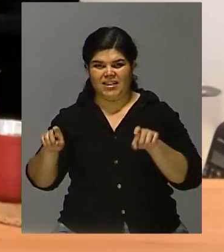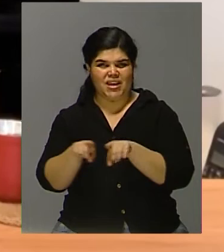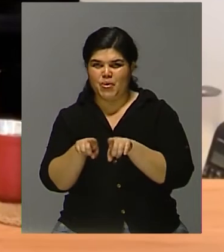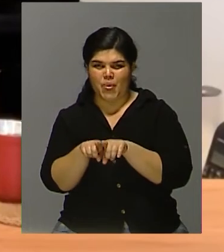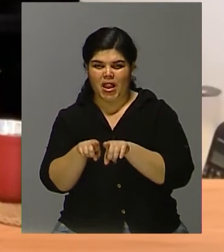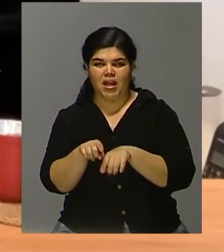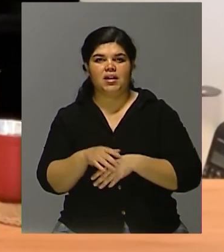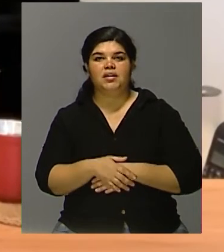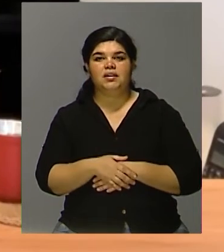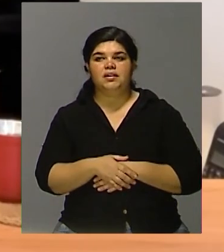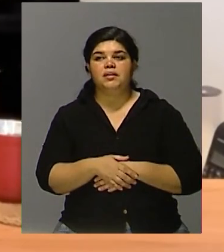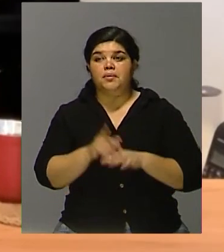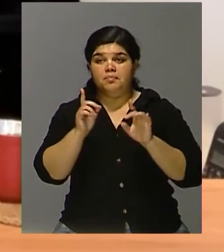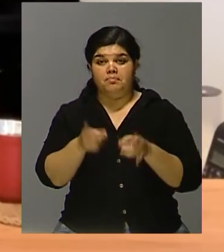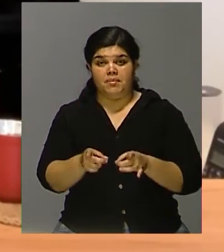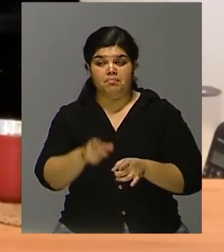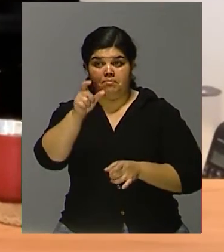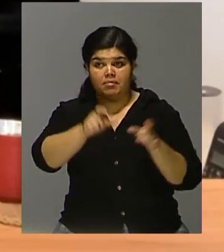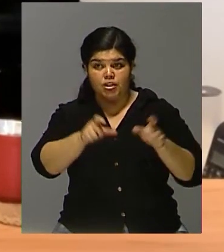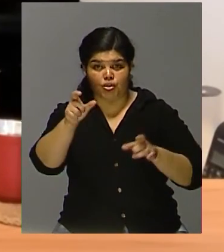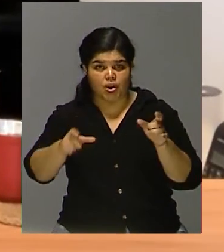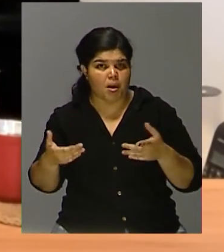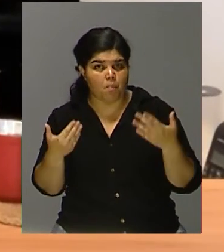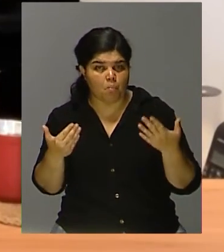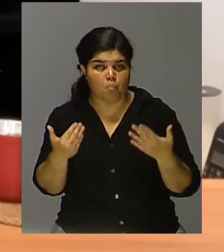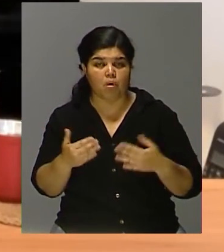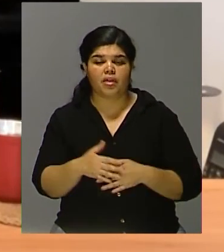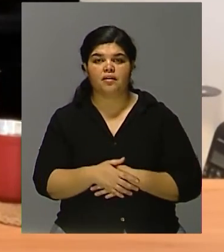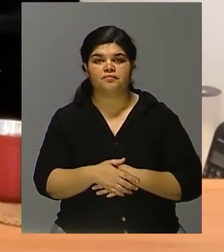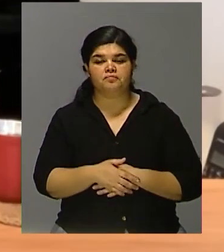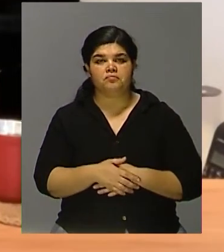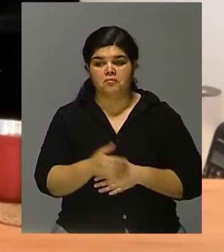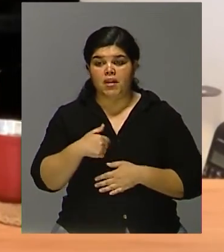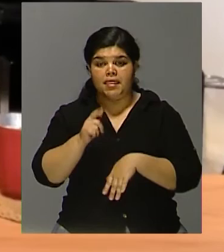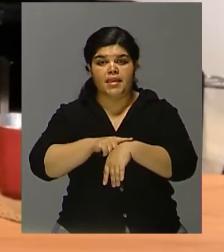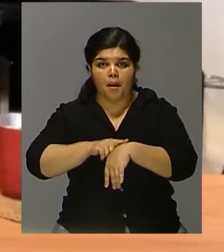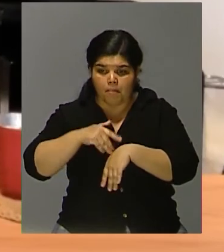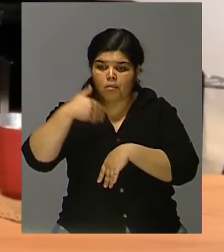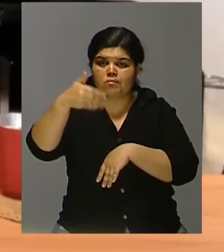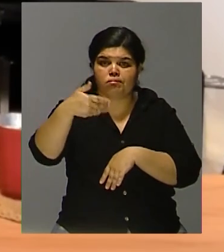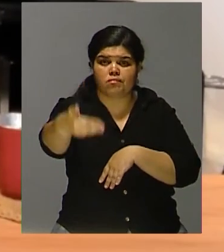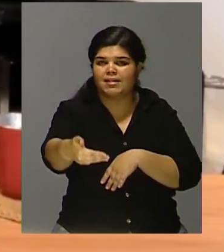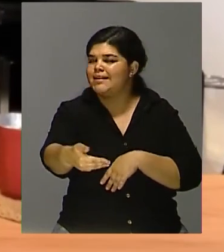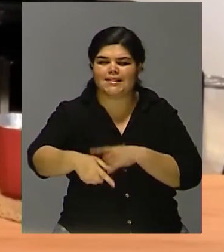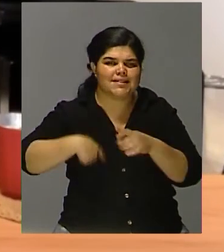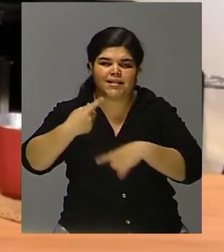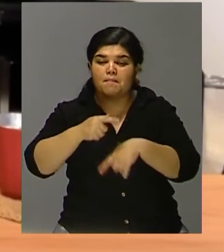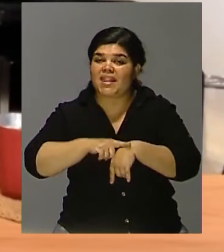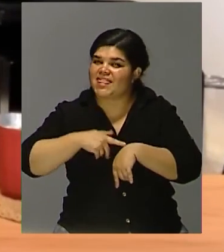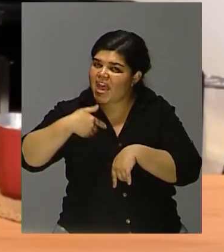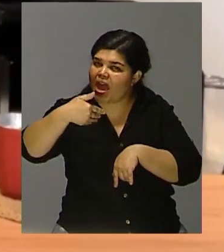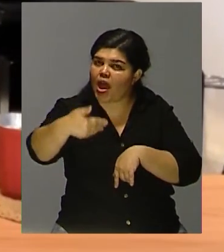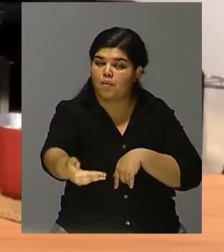perfectamente una persona puede obtener muy buenos resultados en el largo plazo. Por supuesto, siempre voy a enfatizar eso desde